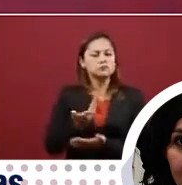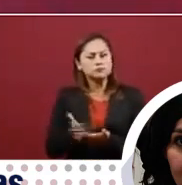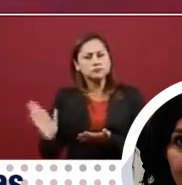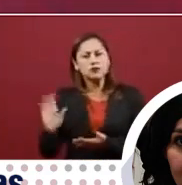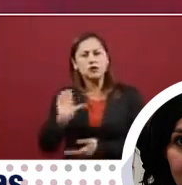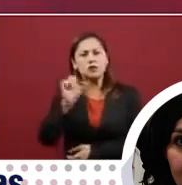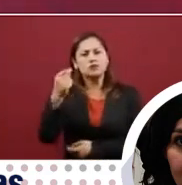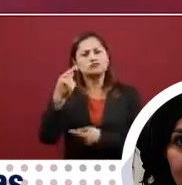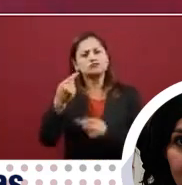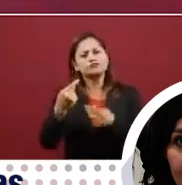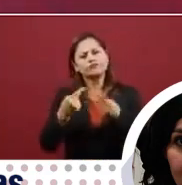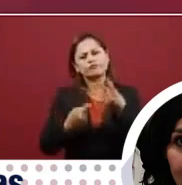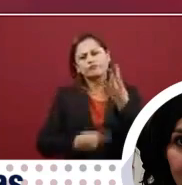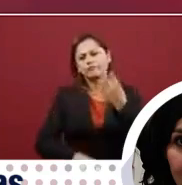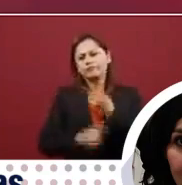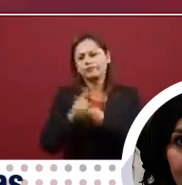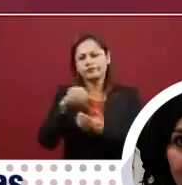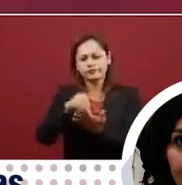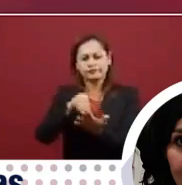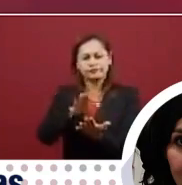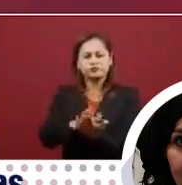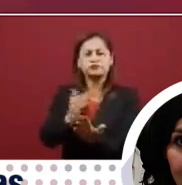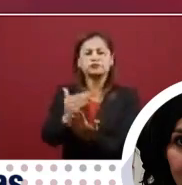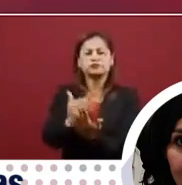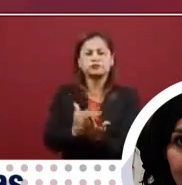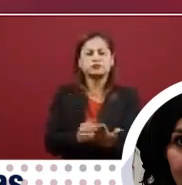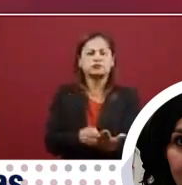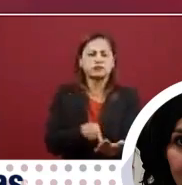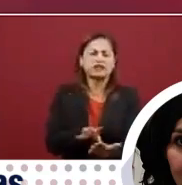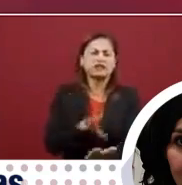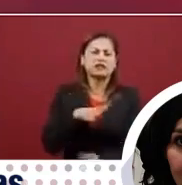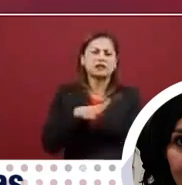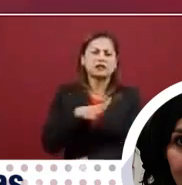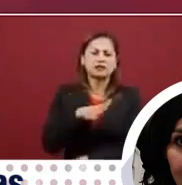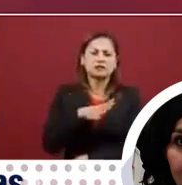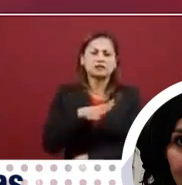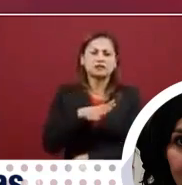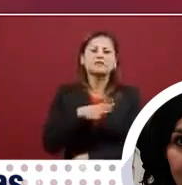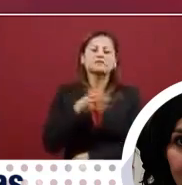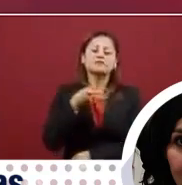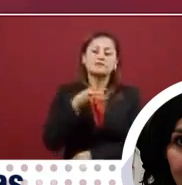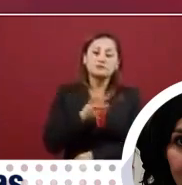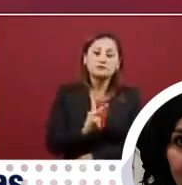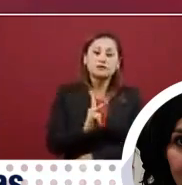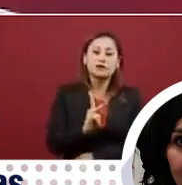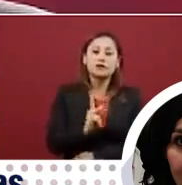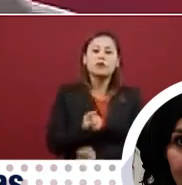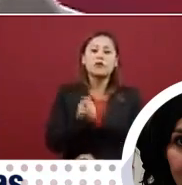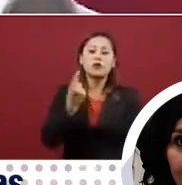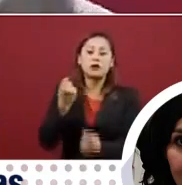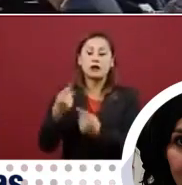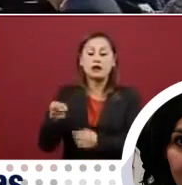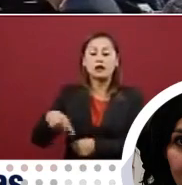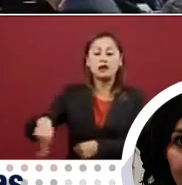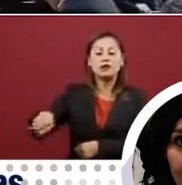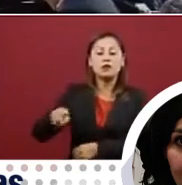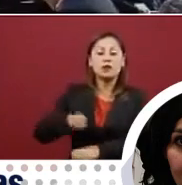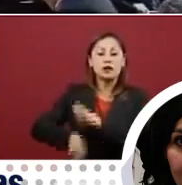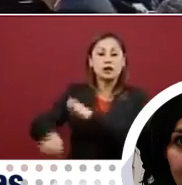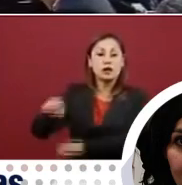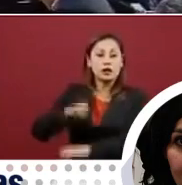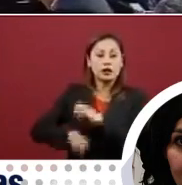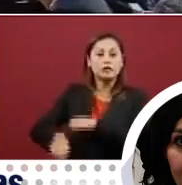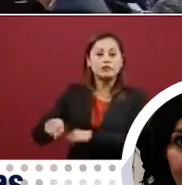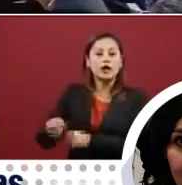Peña Nieto. En el caso de Enrique Peña Nieto llegamos a documentar más de 2.500 agresiones. Más de 2.500